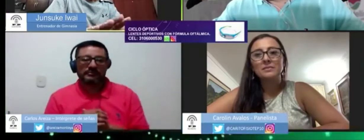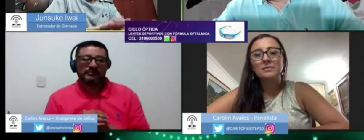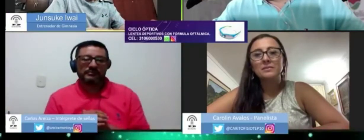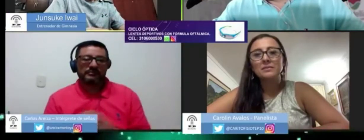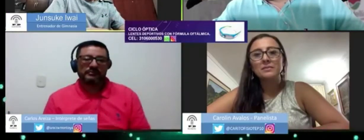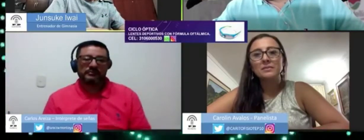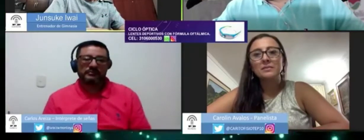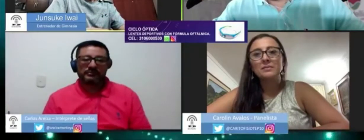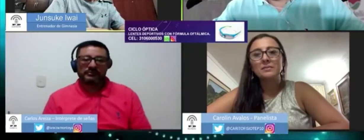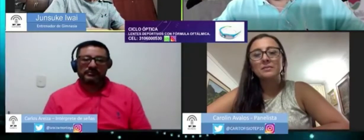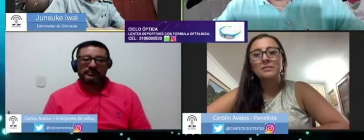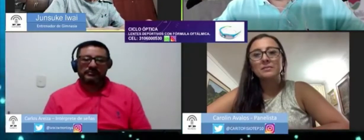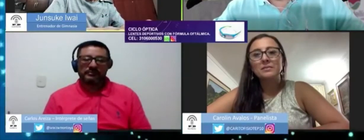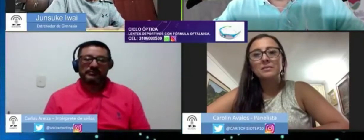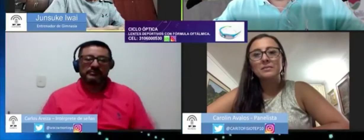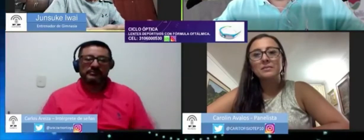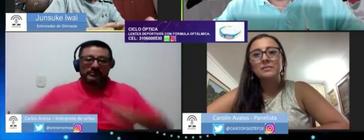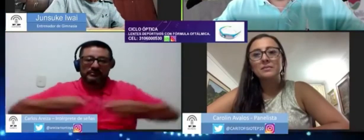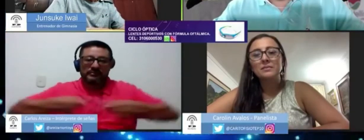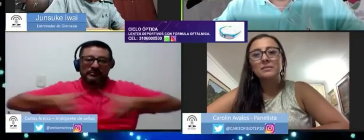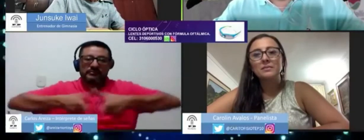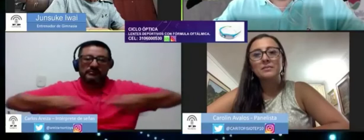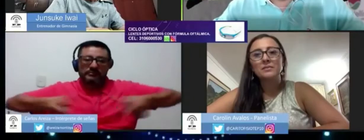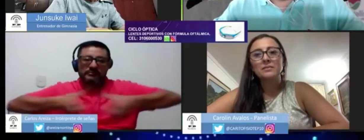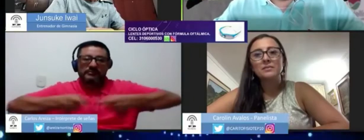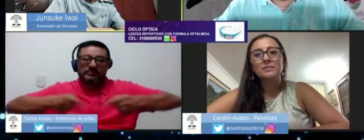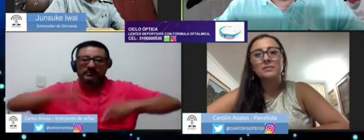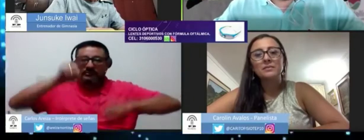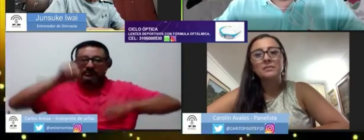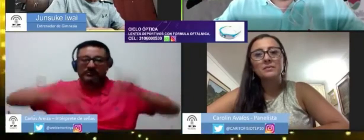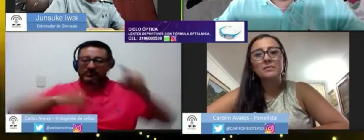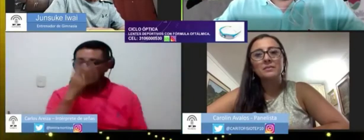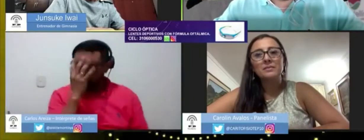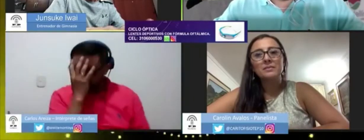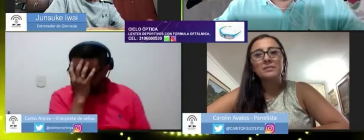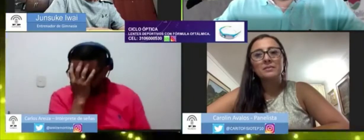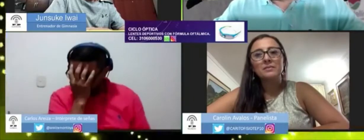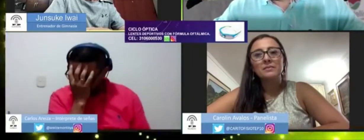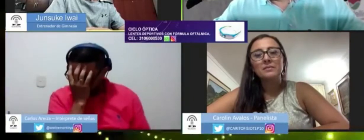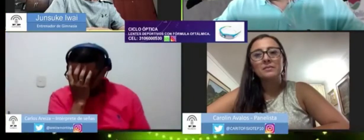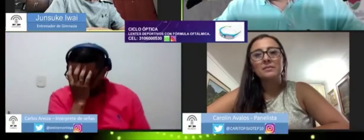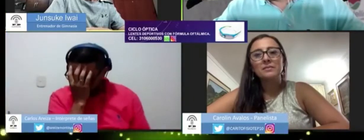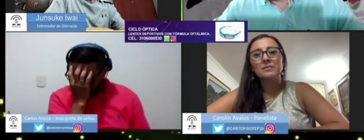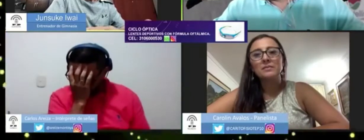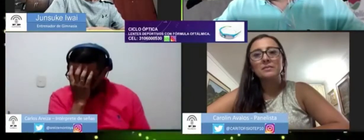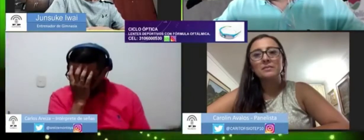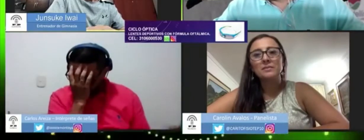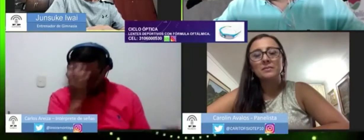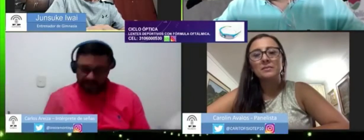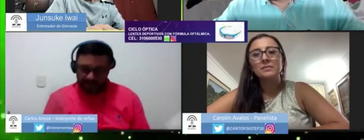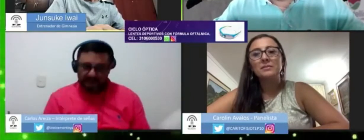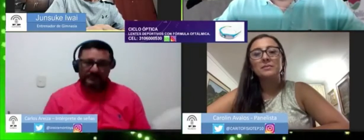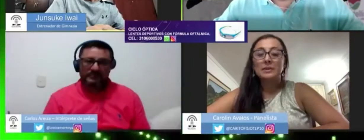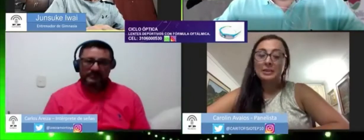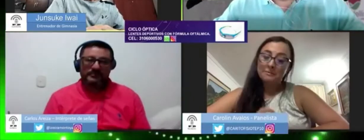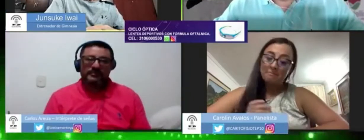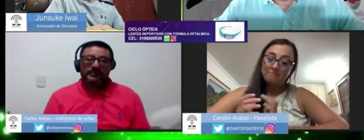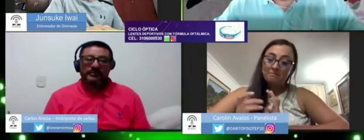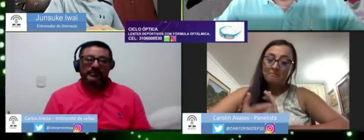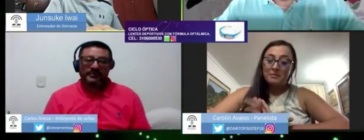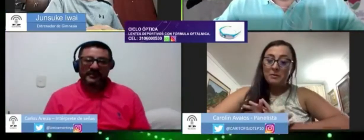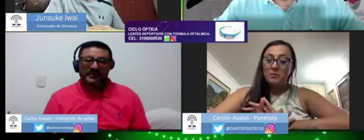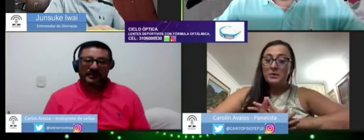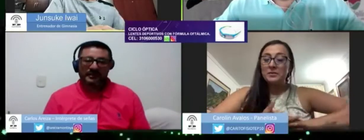con Japón, nosotros avergüenza por repetir misma equivocación.